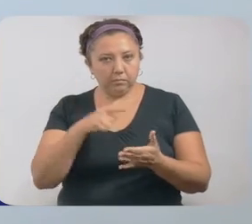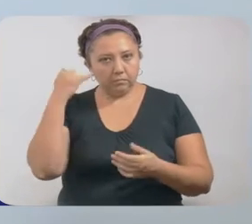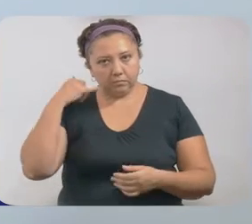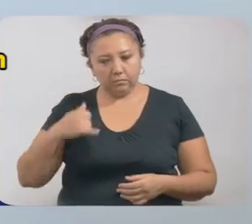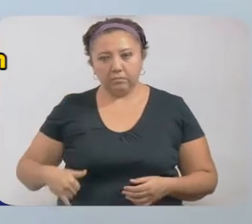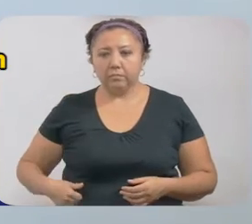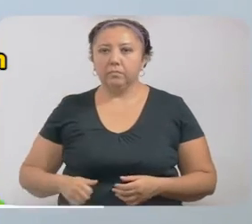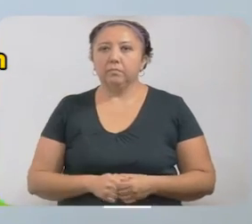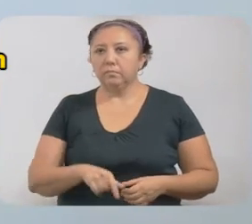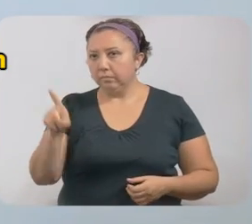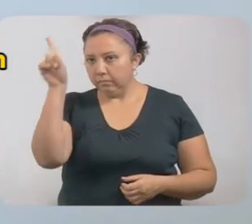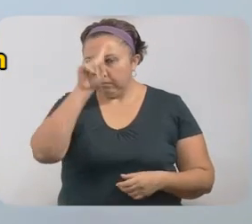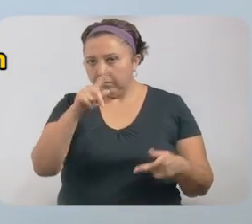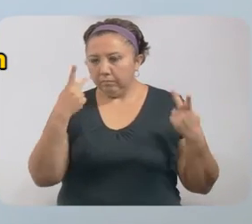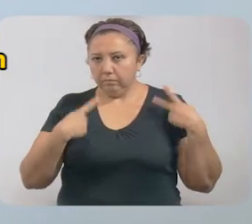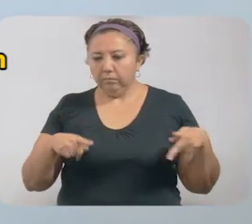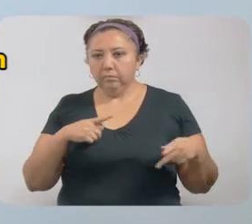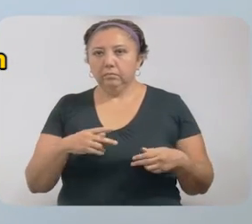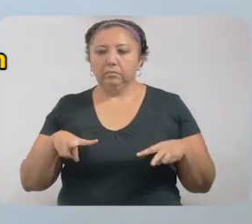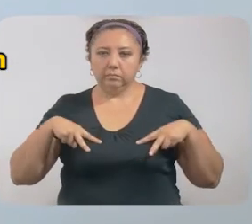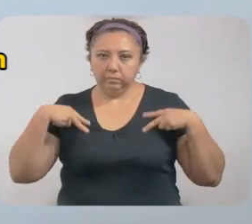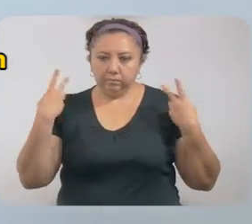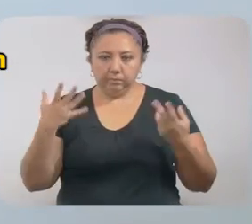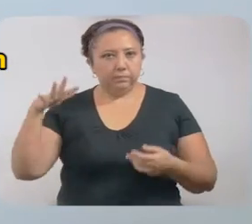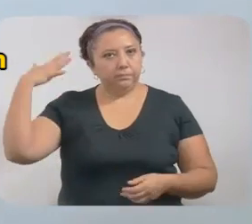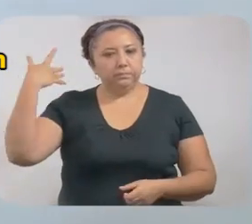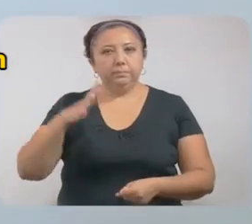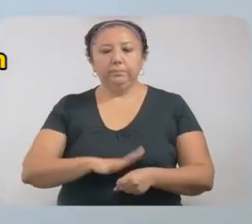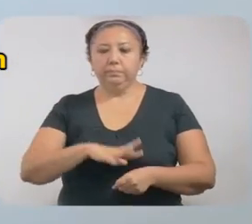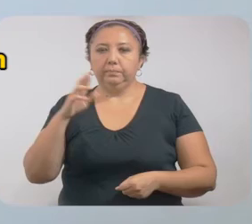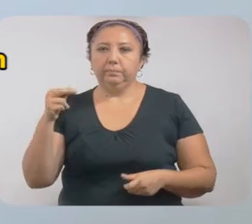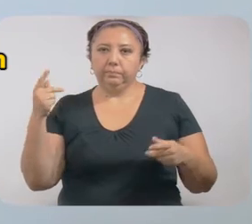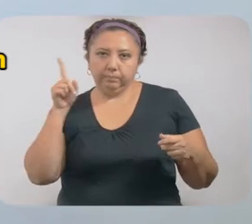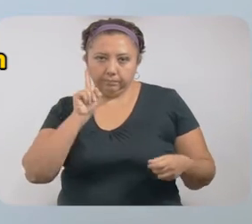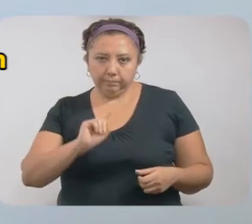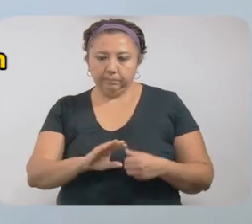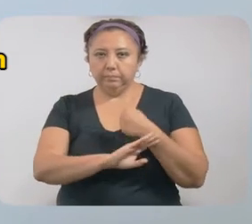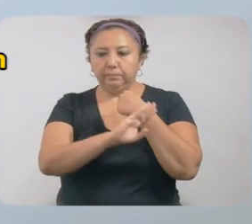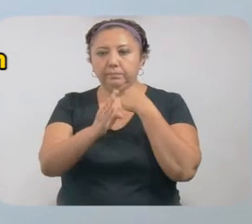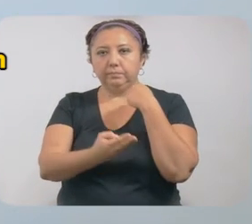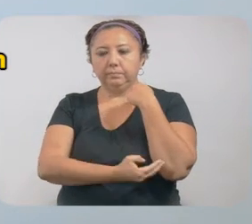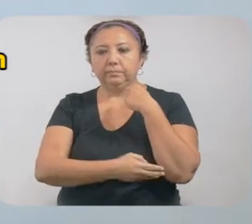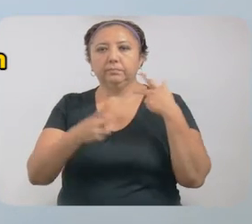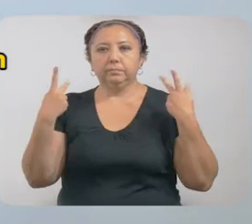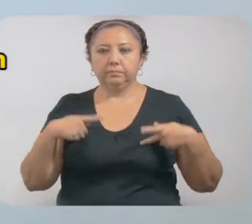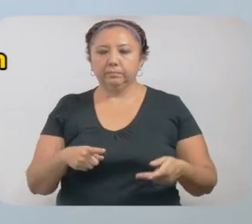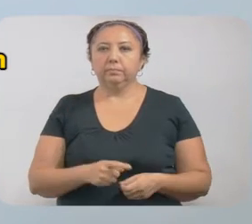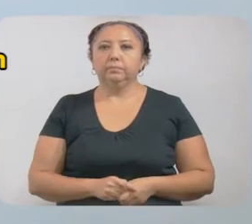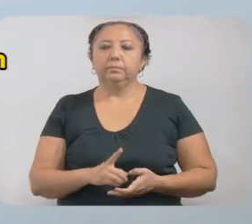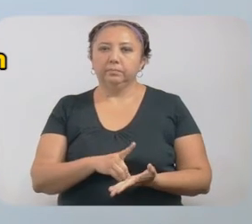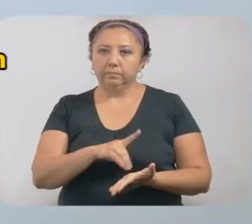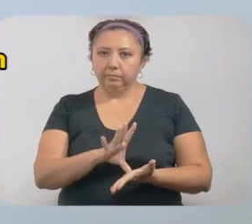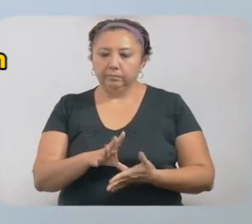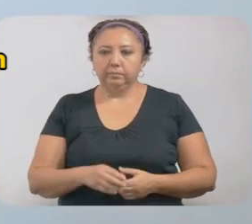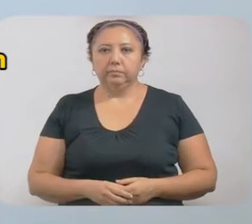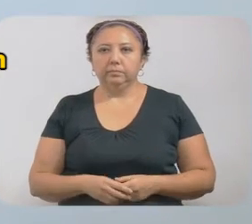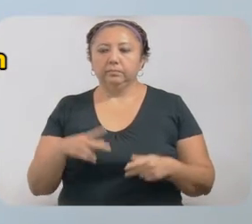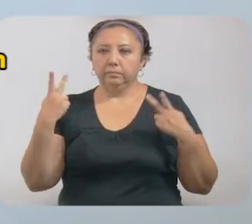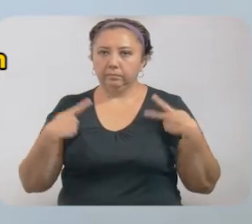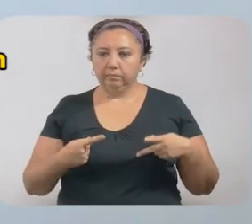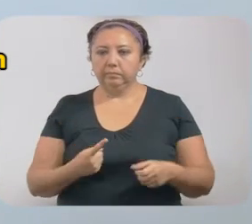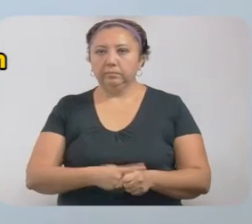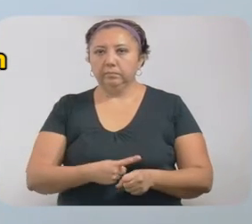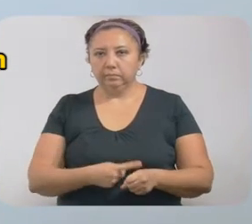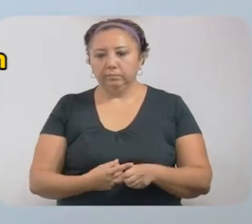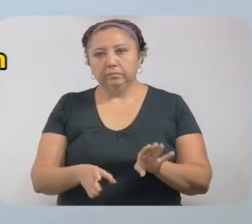Apple. Recomendamos a la población vulnerable como adultos mayores, mujeres embarazadas, personas con discapacidad, personas